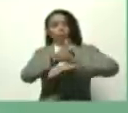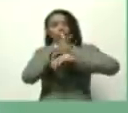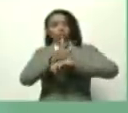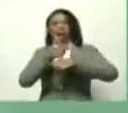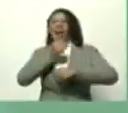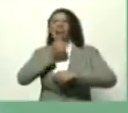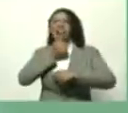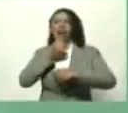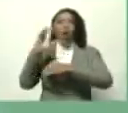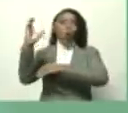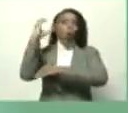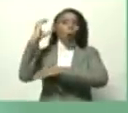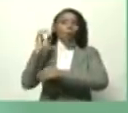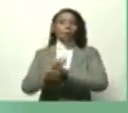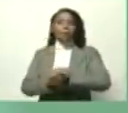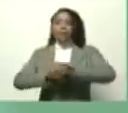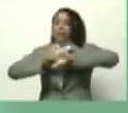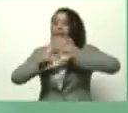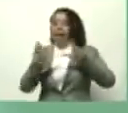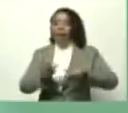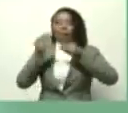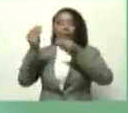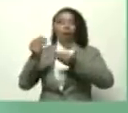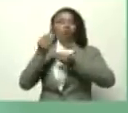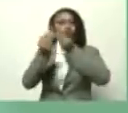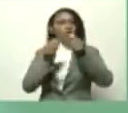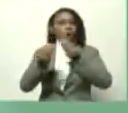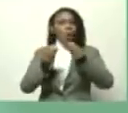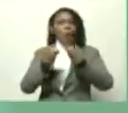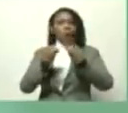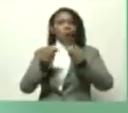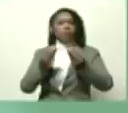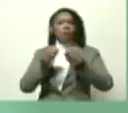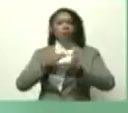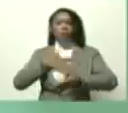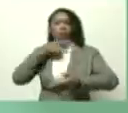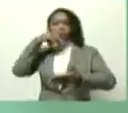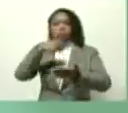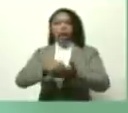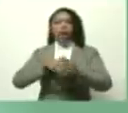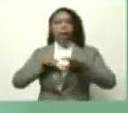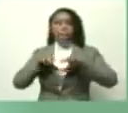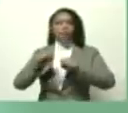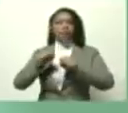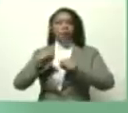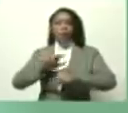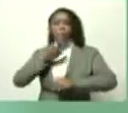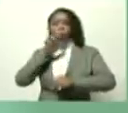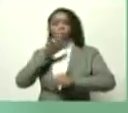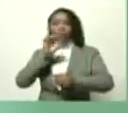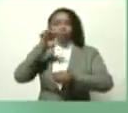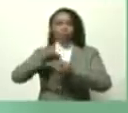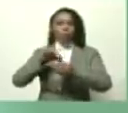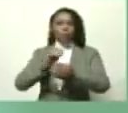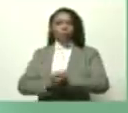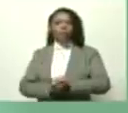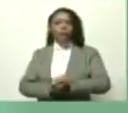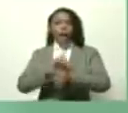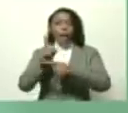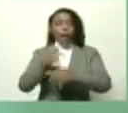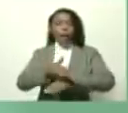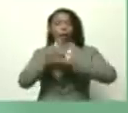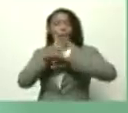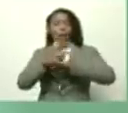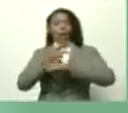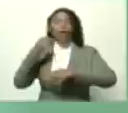quién? A Colombia, que ya le había dado, ¿cómo se puede llamar?, el capital macabro semilla. El capital macabro semilla son las armas